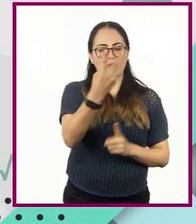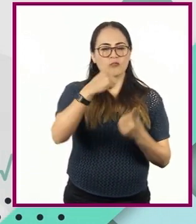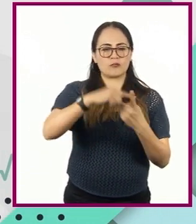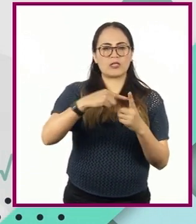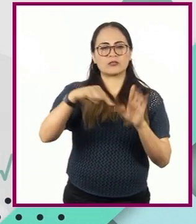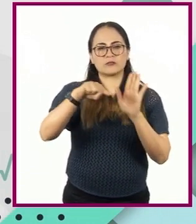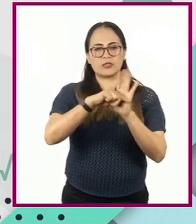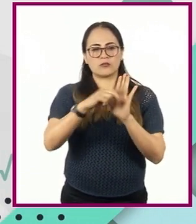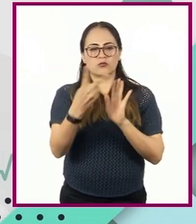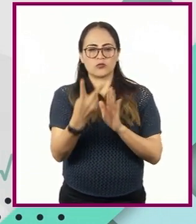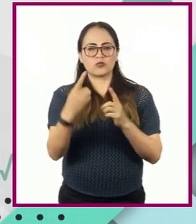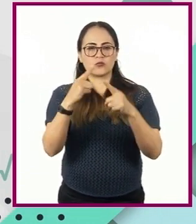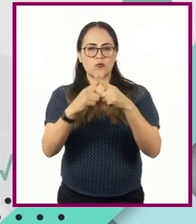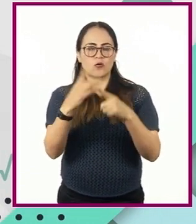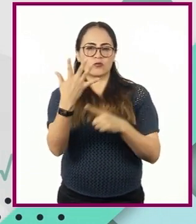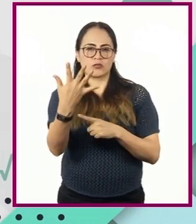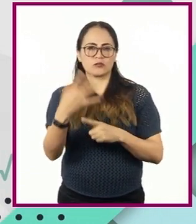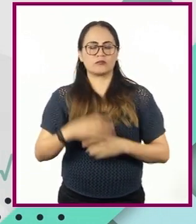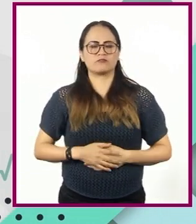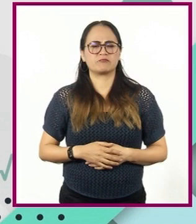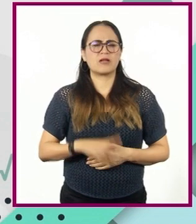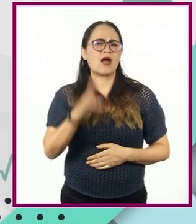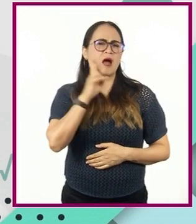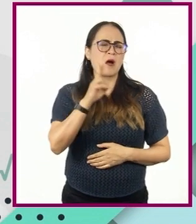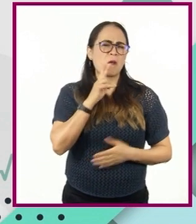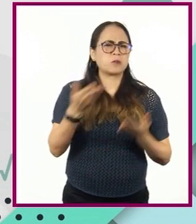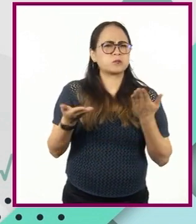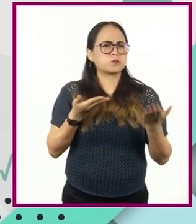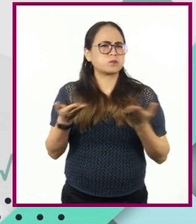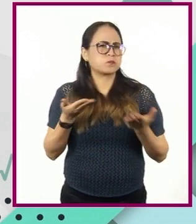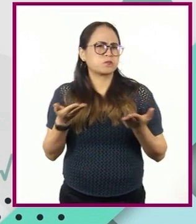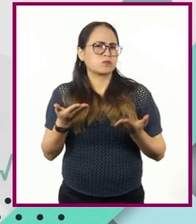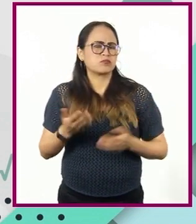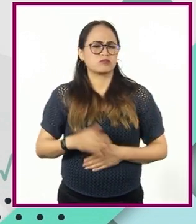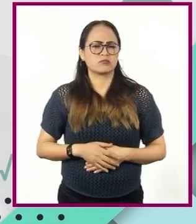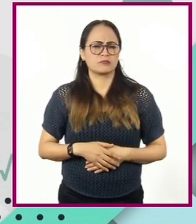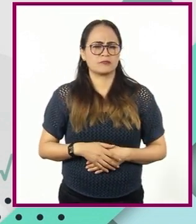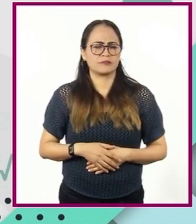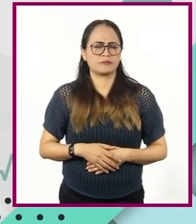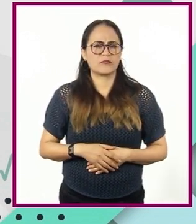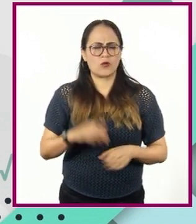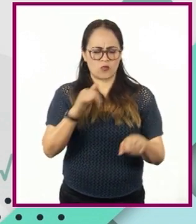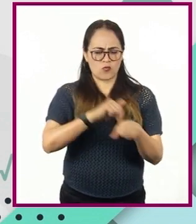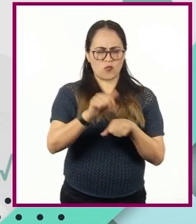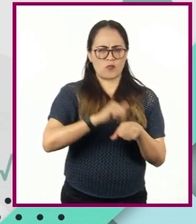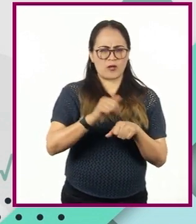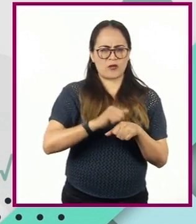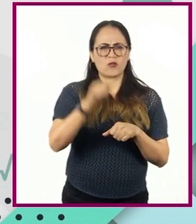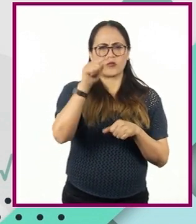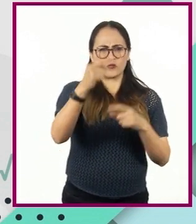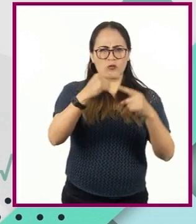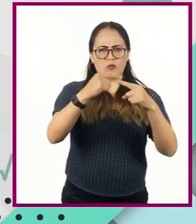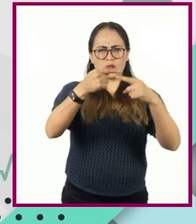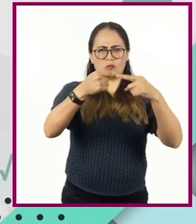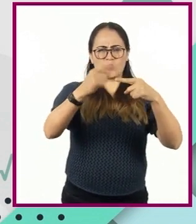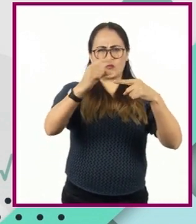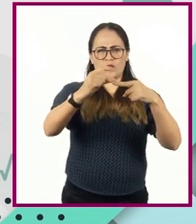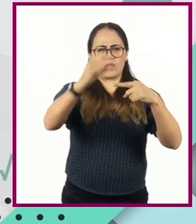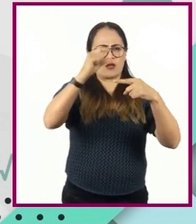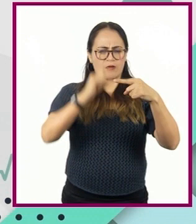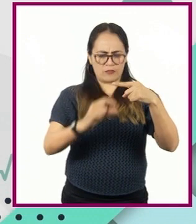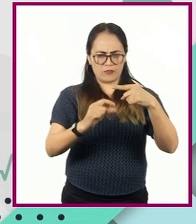¿Qué identificamos al comparar los números y las operaciones? Al comparar los números de ambas oraciones